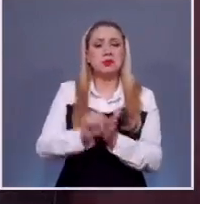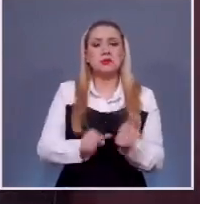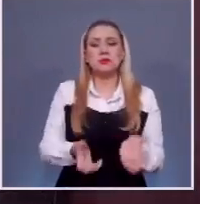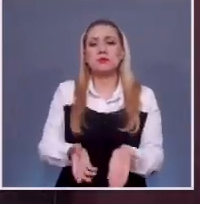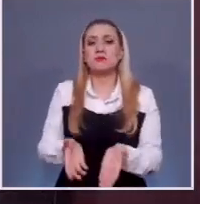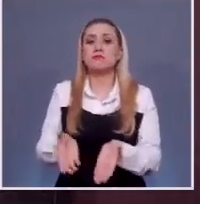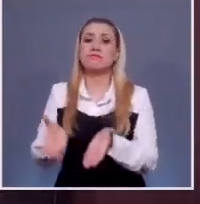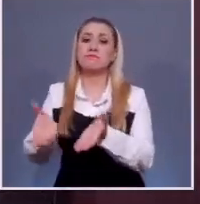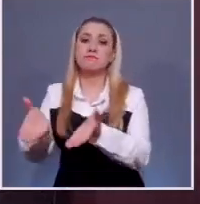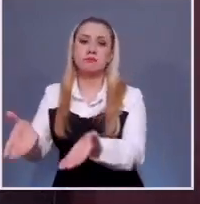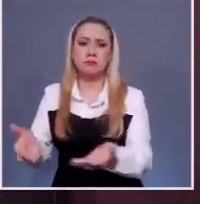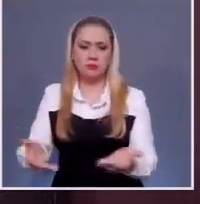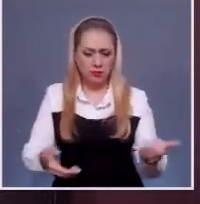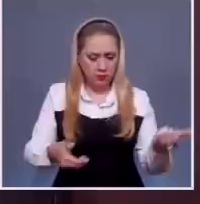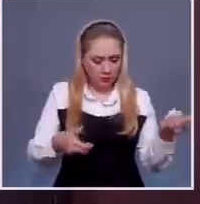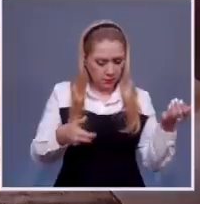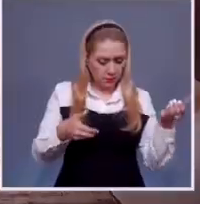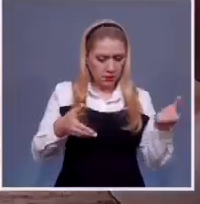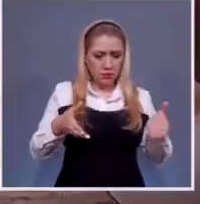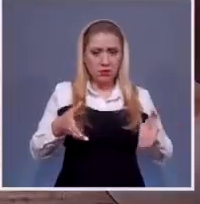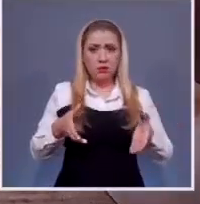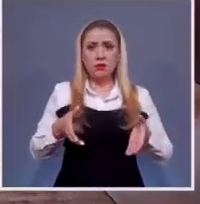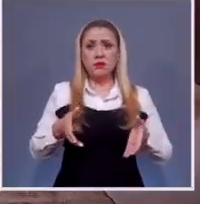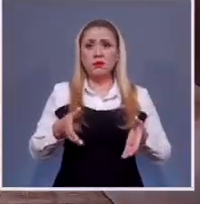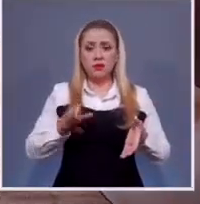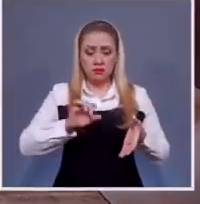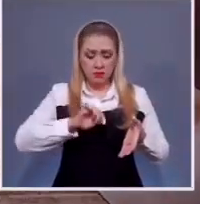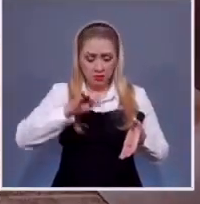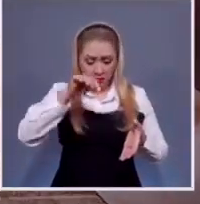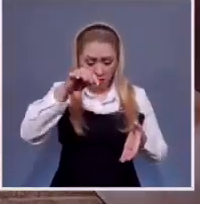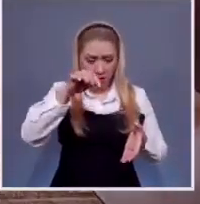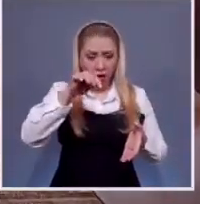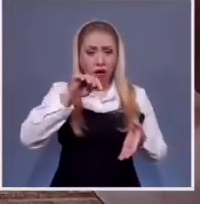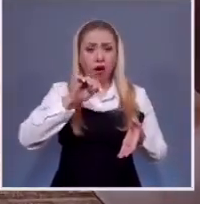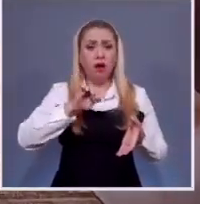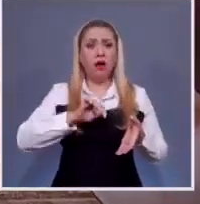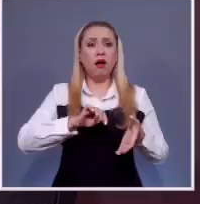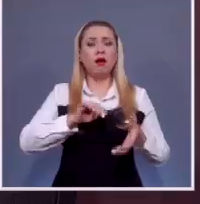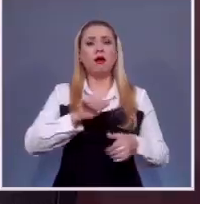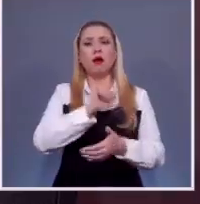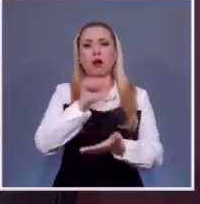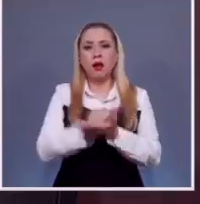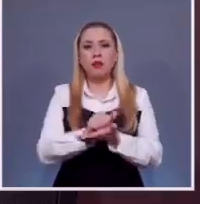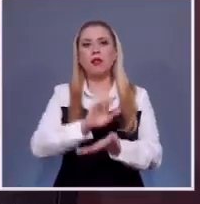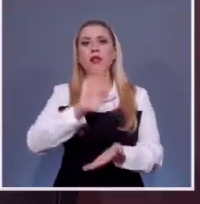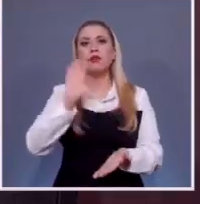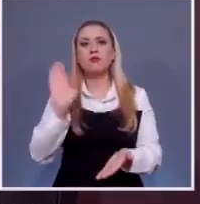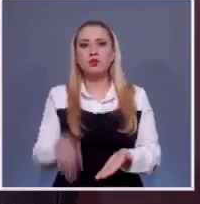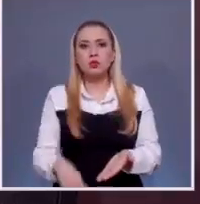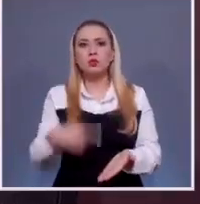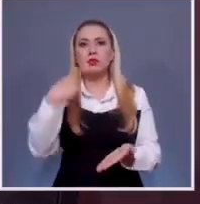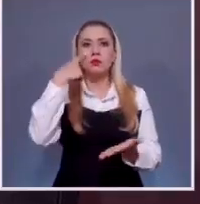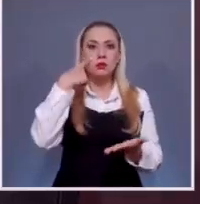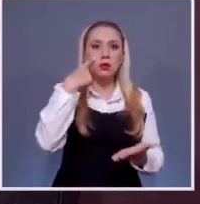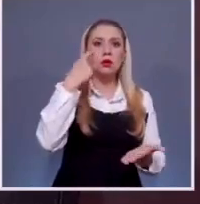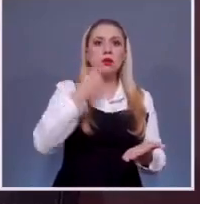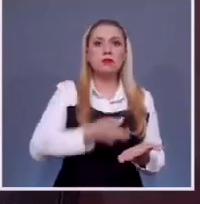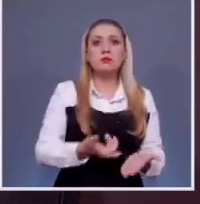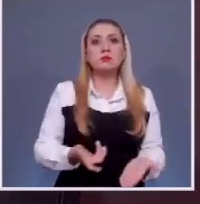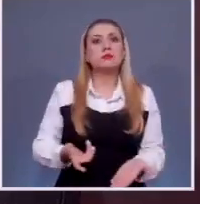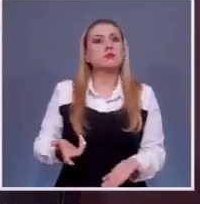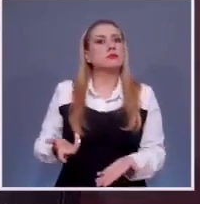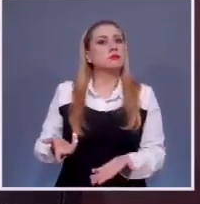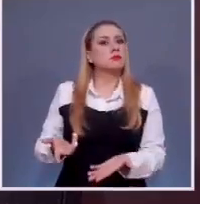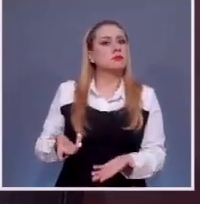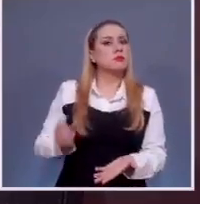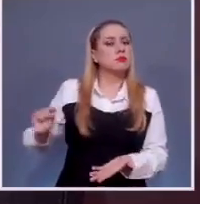de función? Nada. Obviamente la mujer no hablaba completamente español, sin embargo se daba a entender. Eso me movió muchísimo